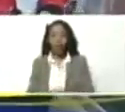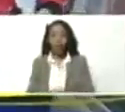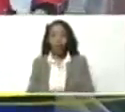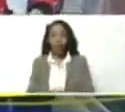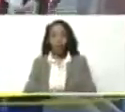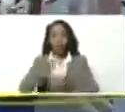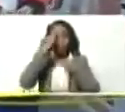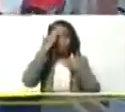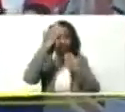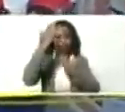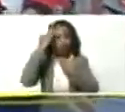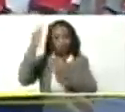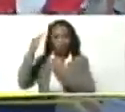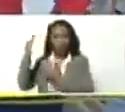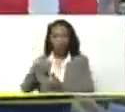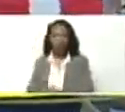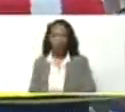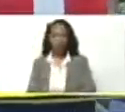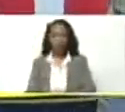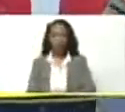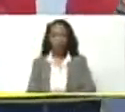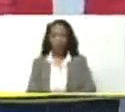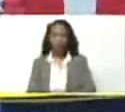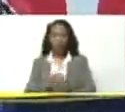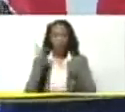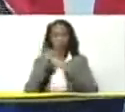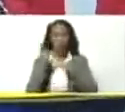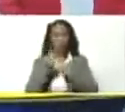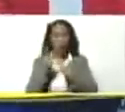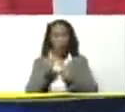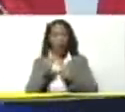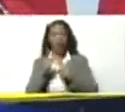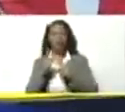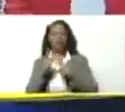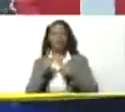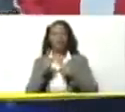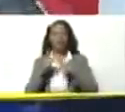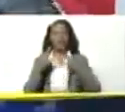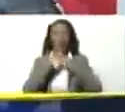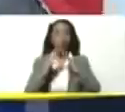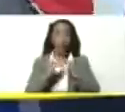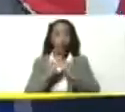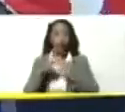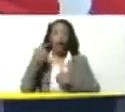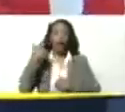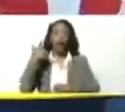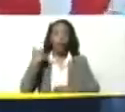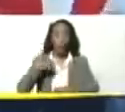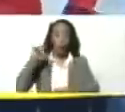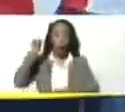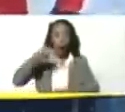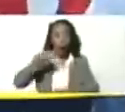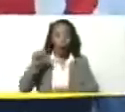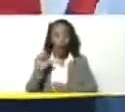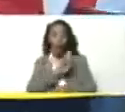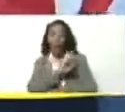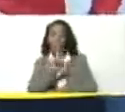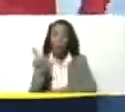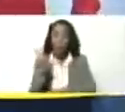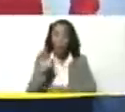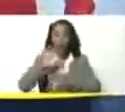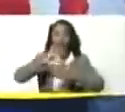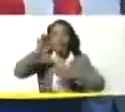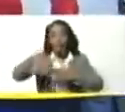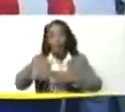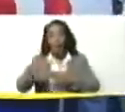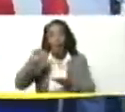Visaloc. El servicio Visaloc. A hotelería, posadas, residencial. Tenemos aquí el stand de la República Islámica de